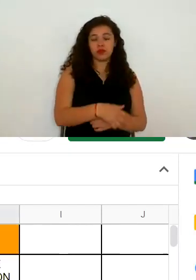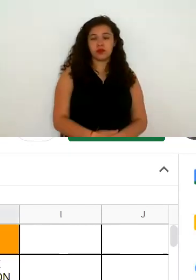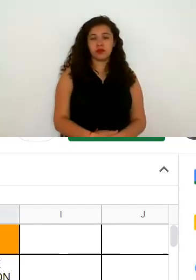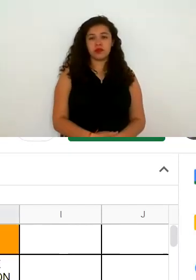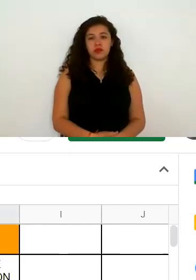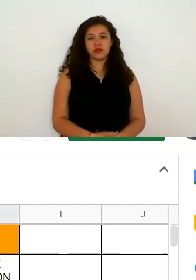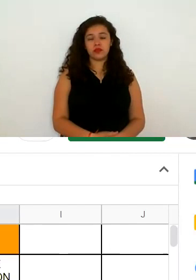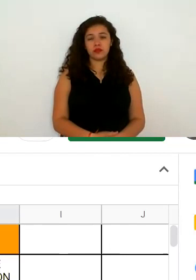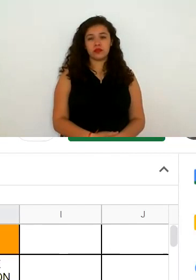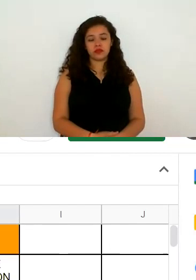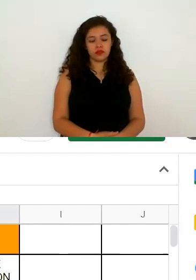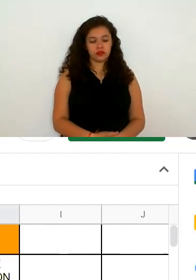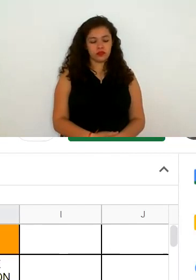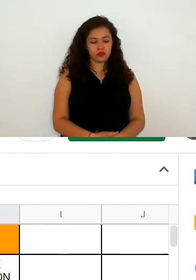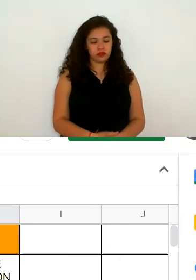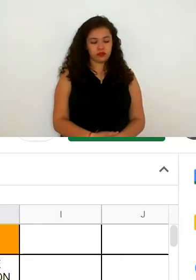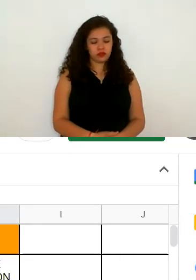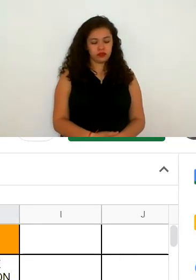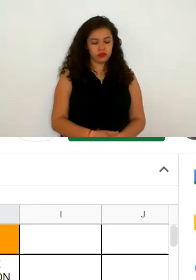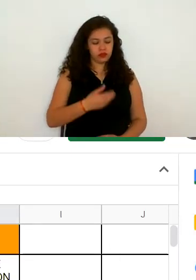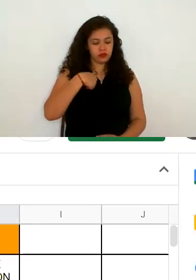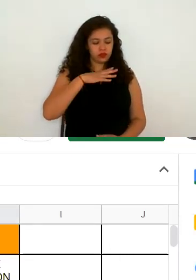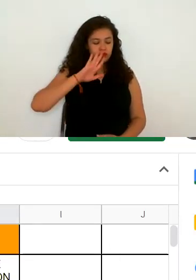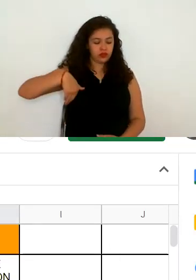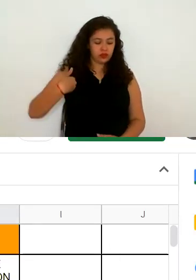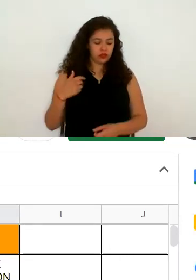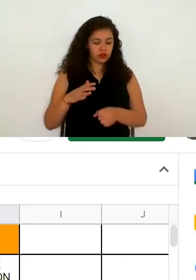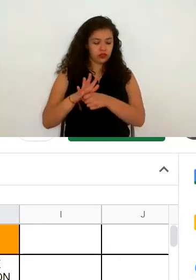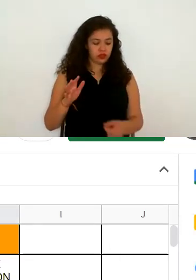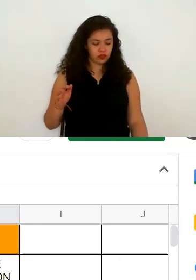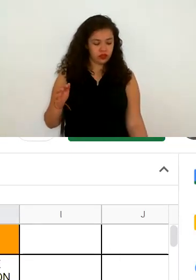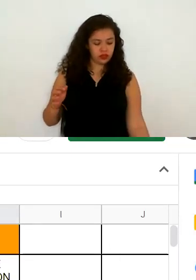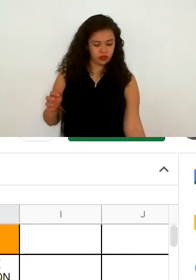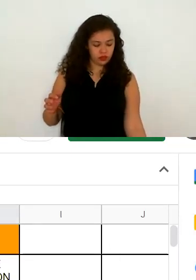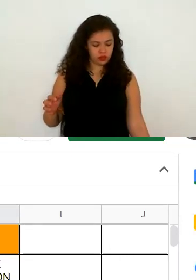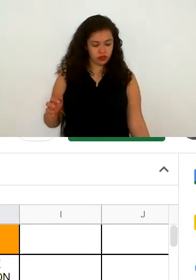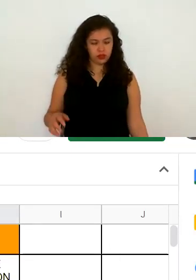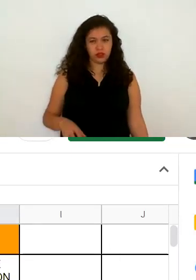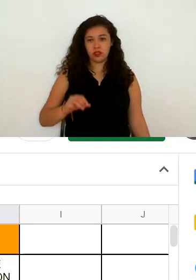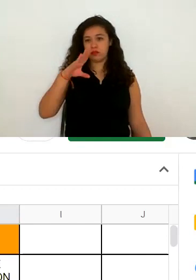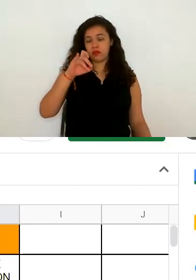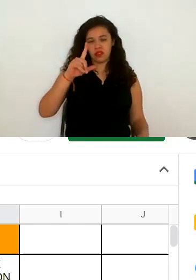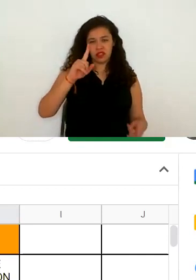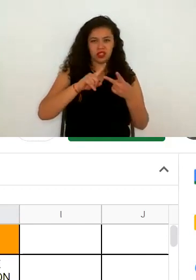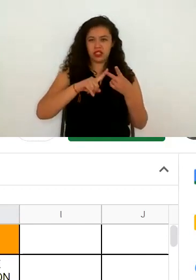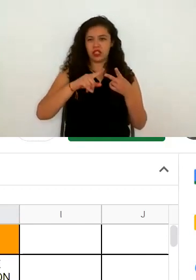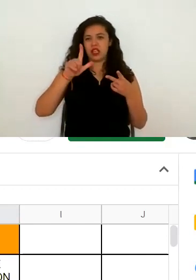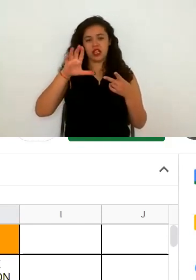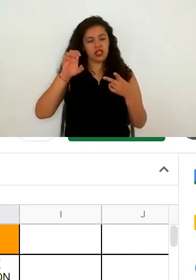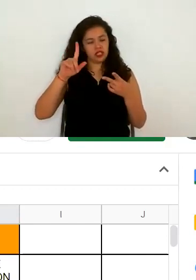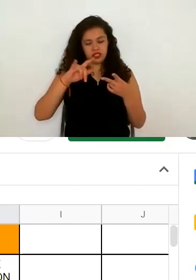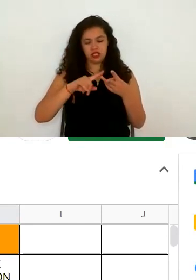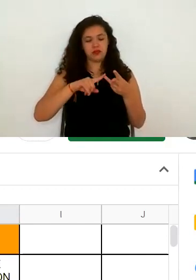cuáles son los expedientes que tenemos resguardados. Tenemos el de Mónica, el de Erika, el de María, el de Stephanie, Leslie,